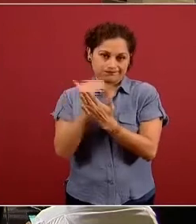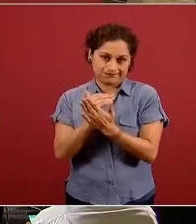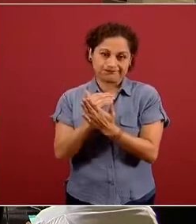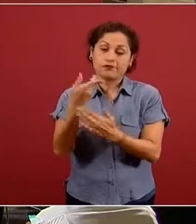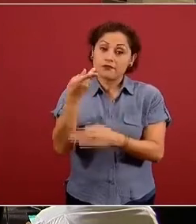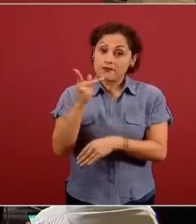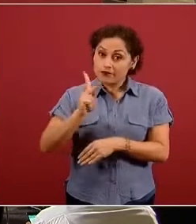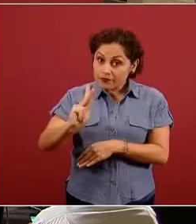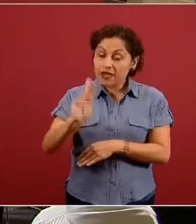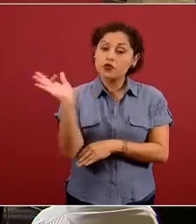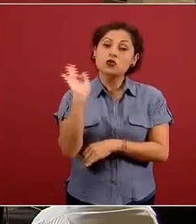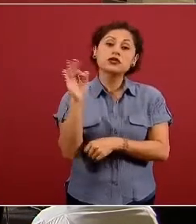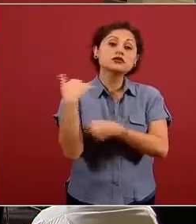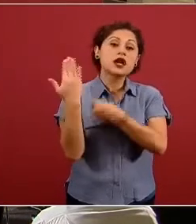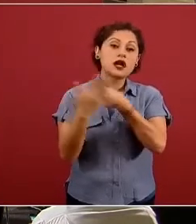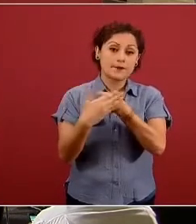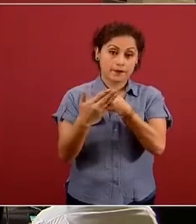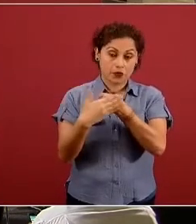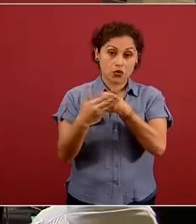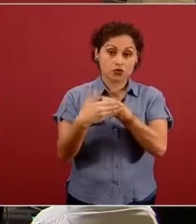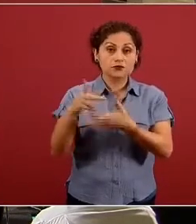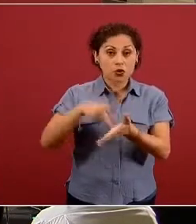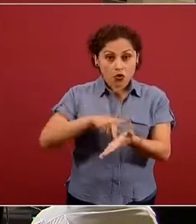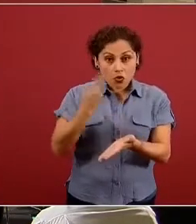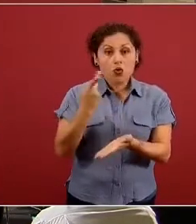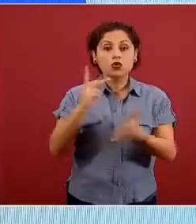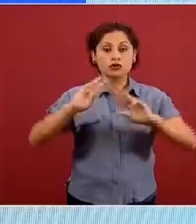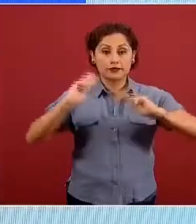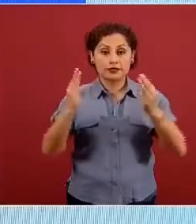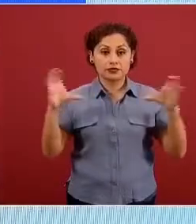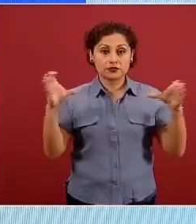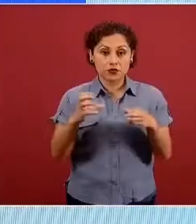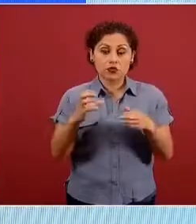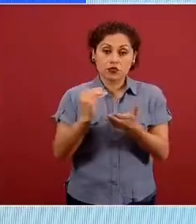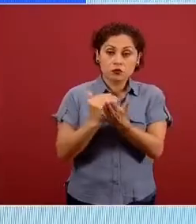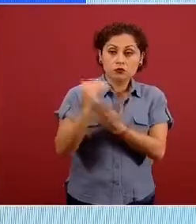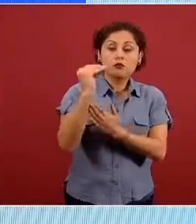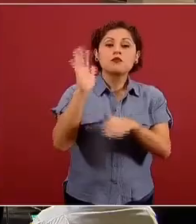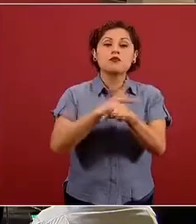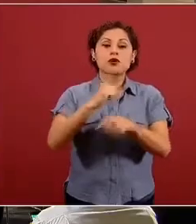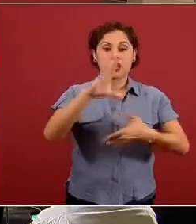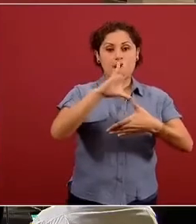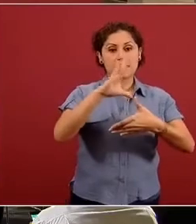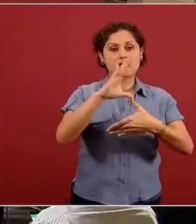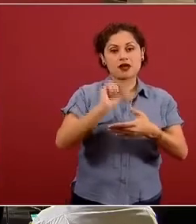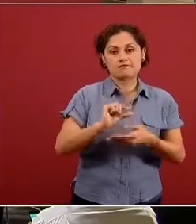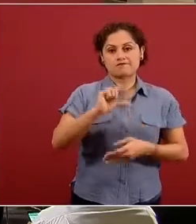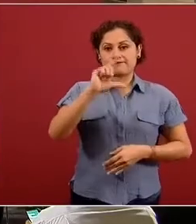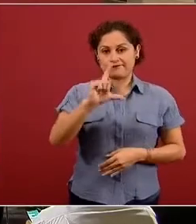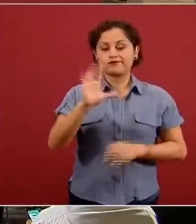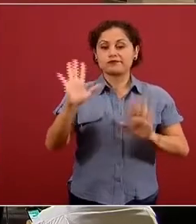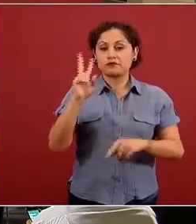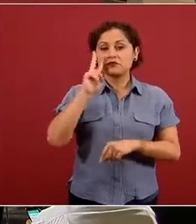seguramente veremos que vuelve a subir como cifra global, porque América está en ascenso. La tasa global de letalidad